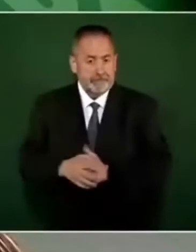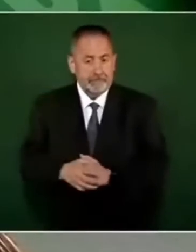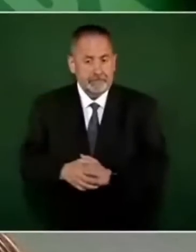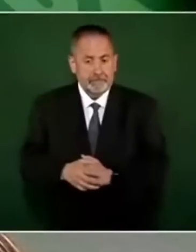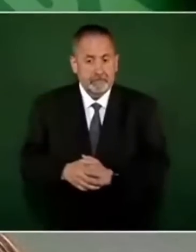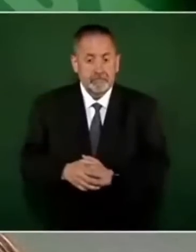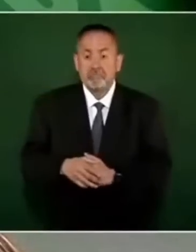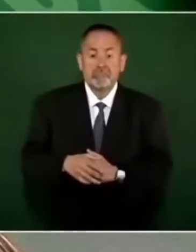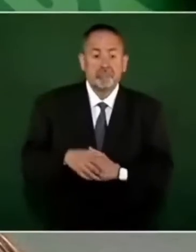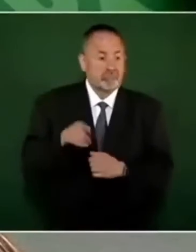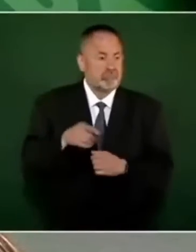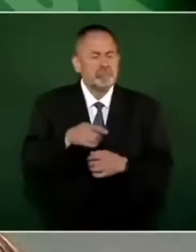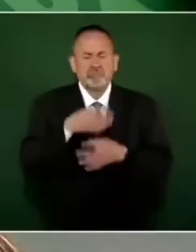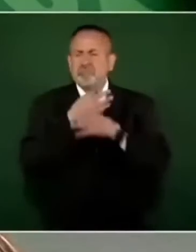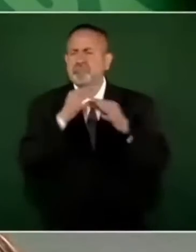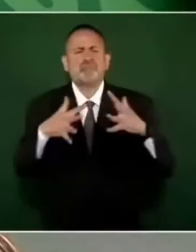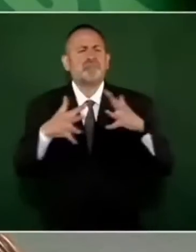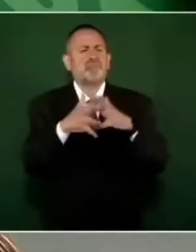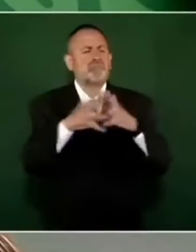declara la guerra aquí.